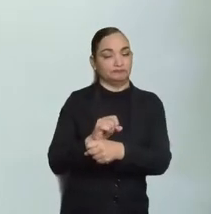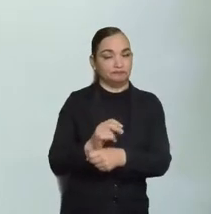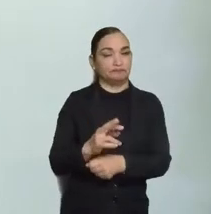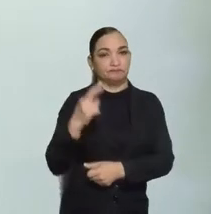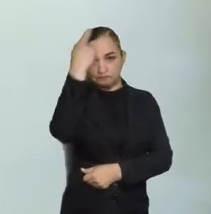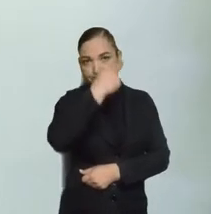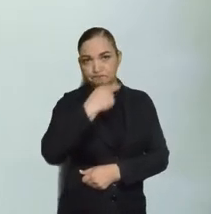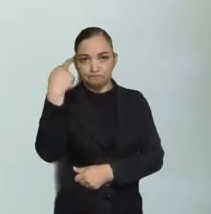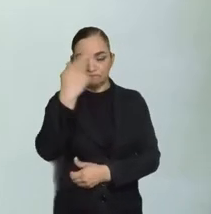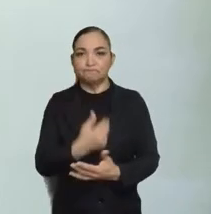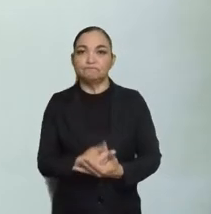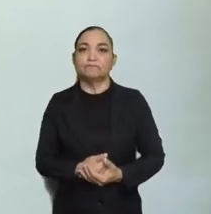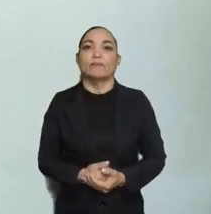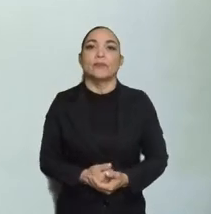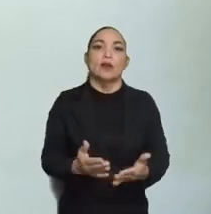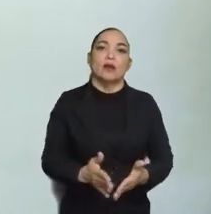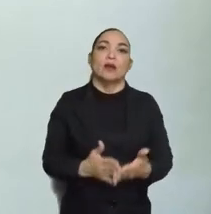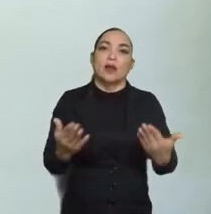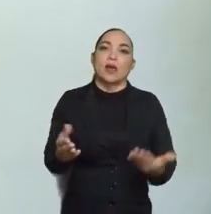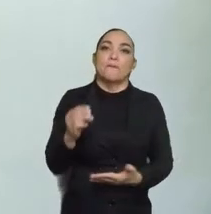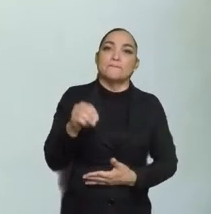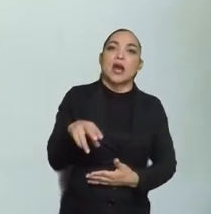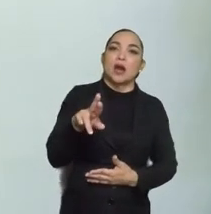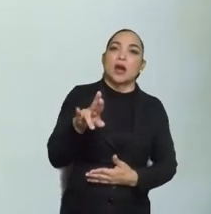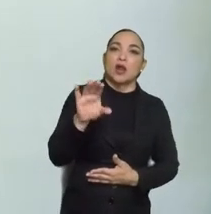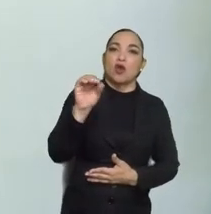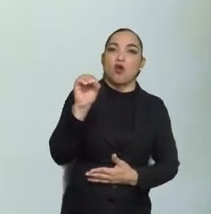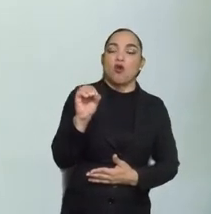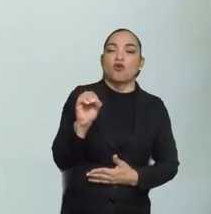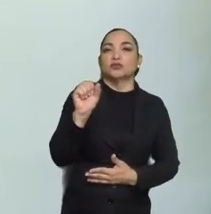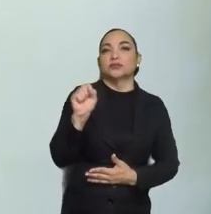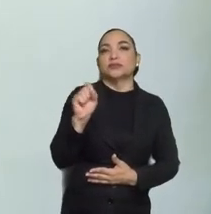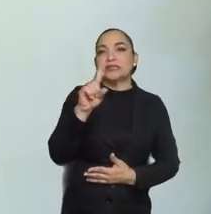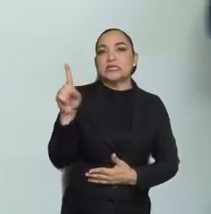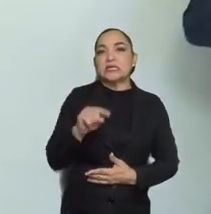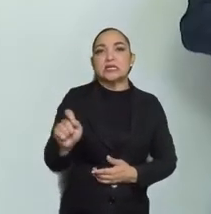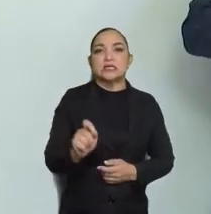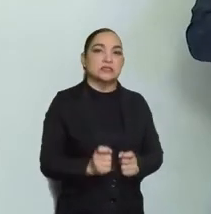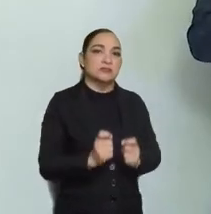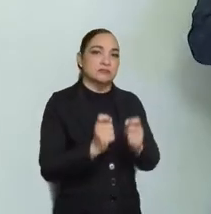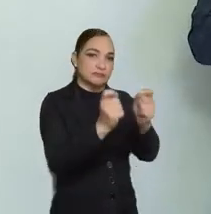Gracias. Vamos con Marcos Díaz de Revista Comentarios.